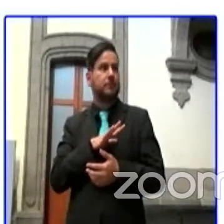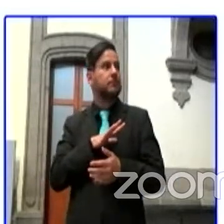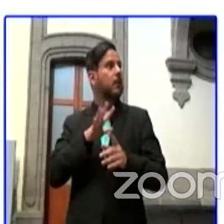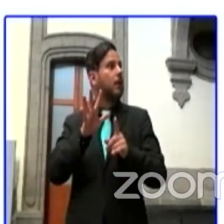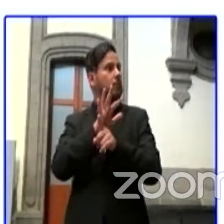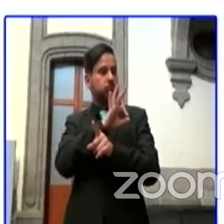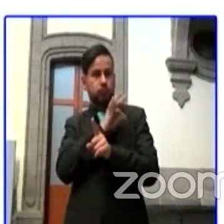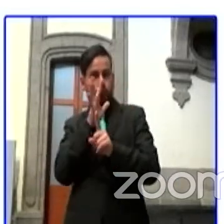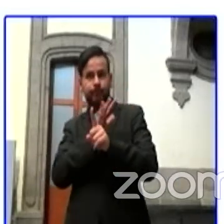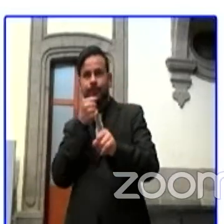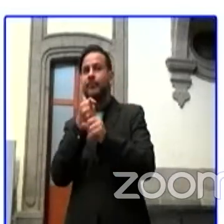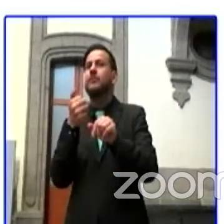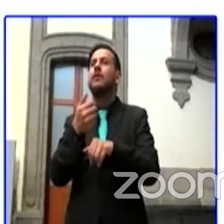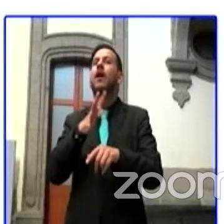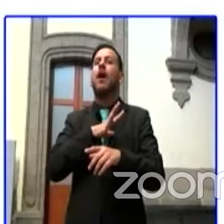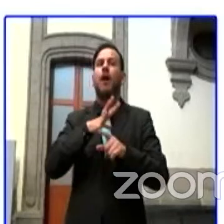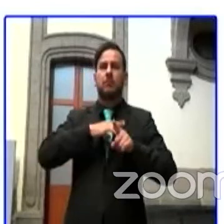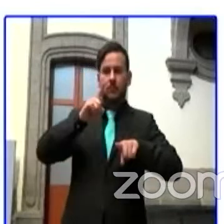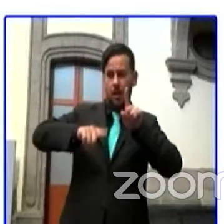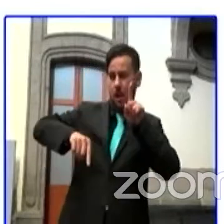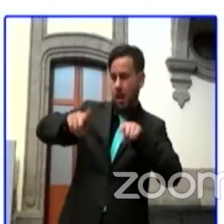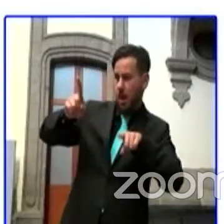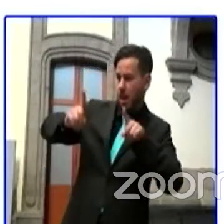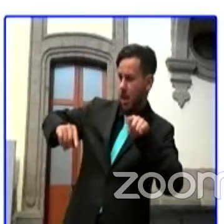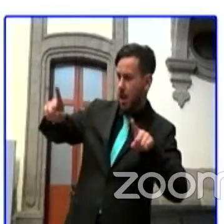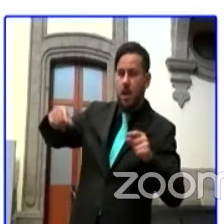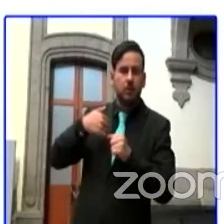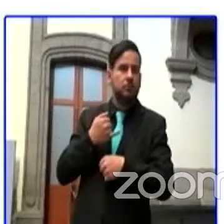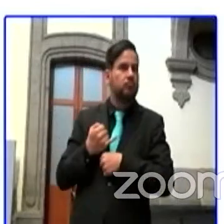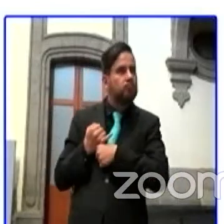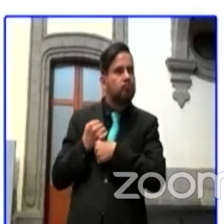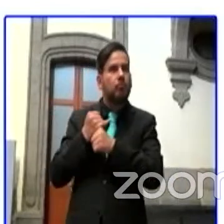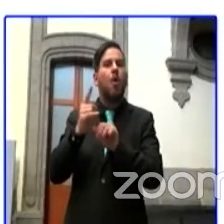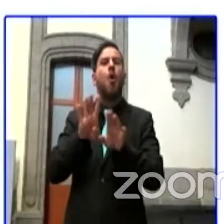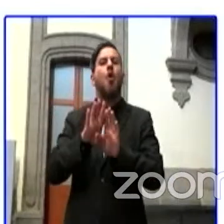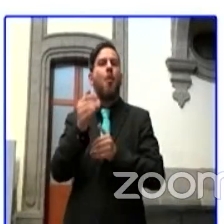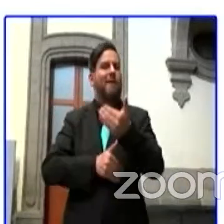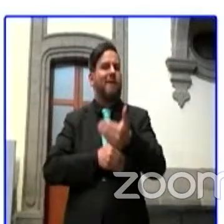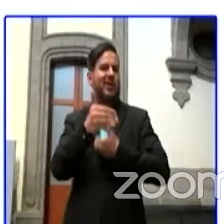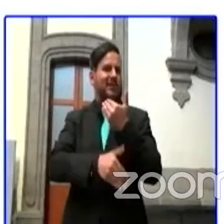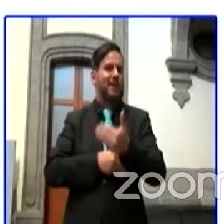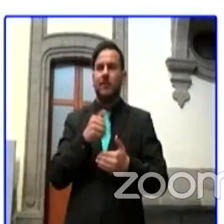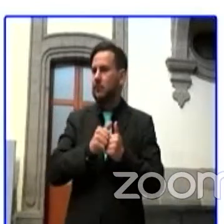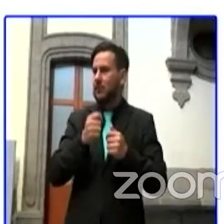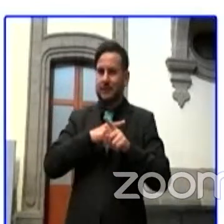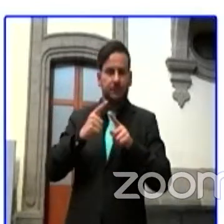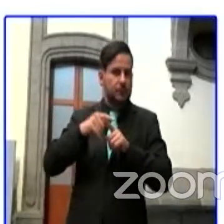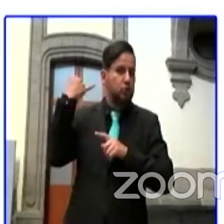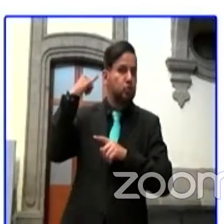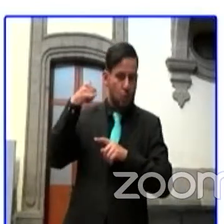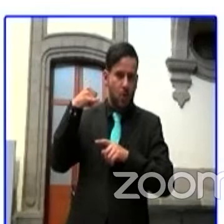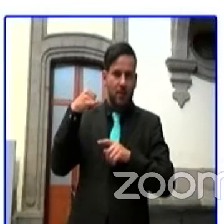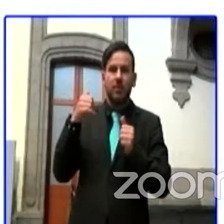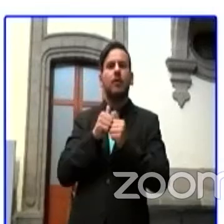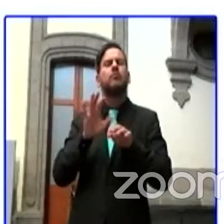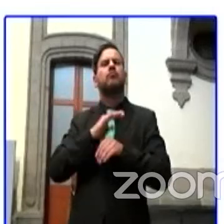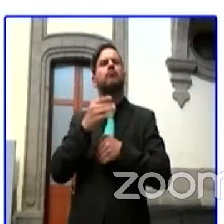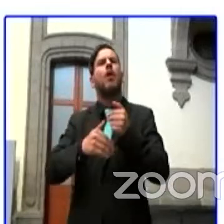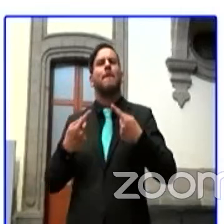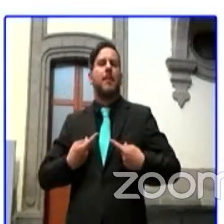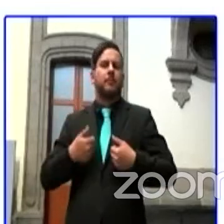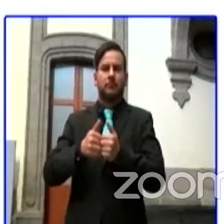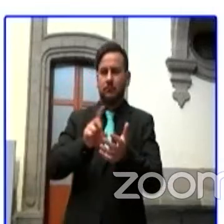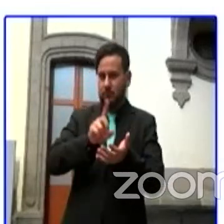tener los indicadores para evaluar qué tanto avanzaba Yucatán en la Convención sobre Derechos de Personas